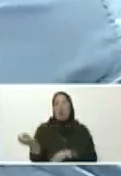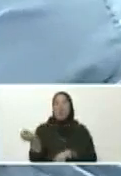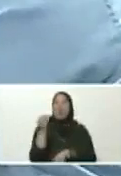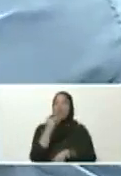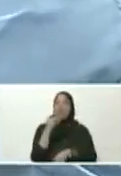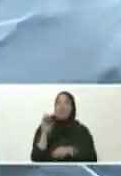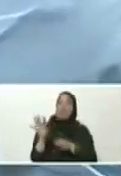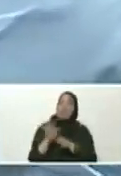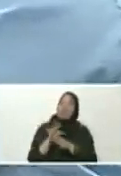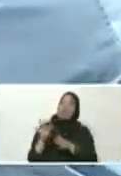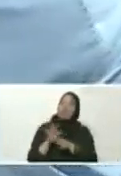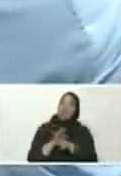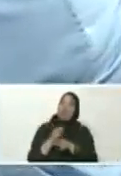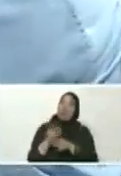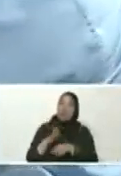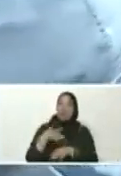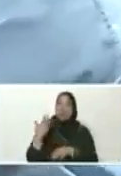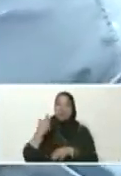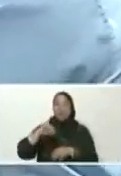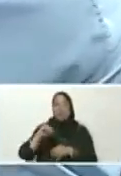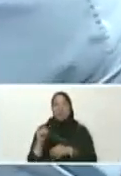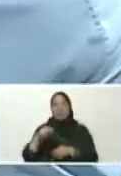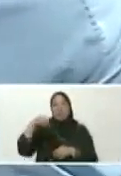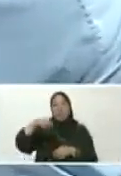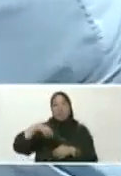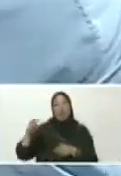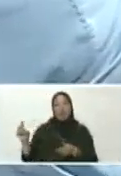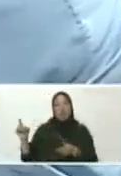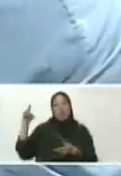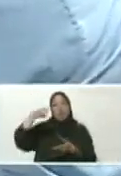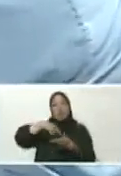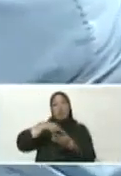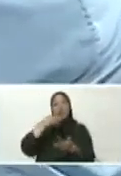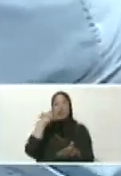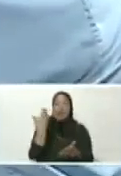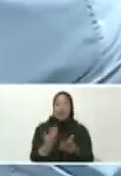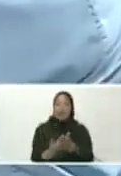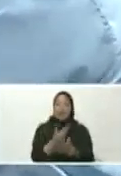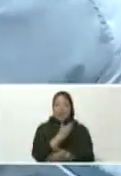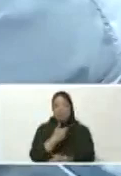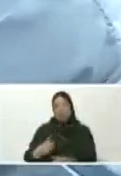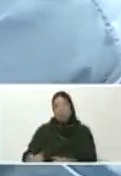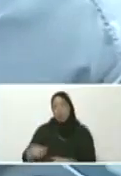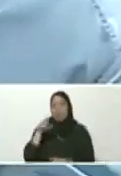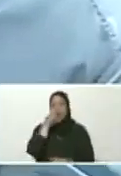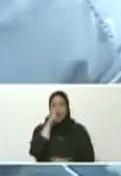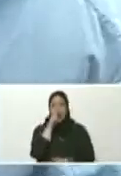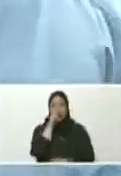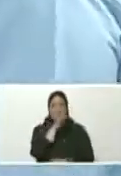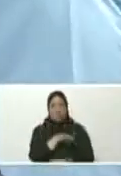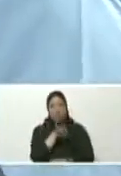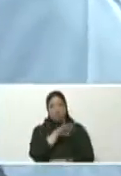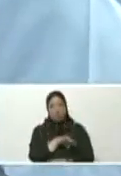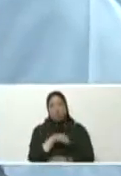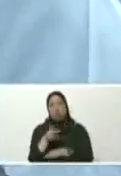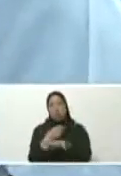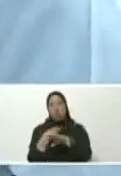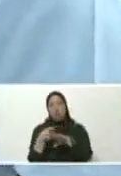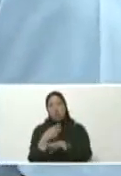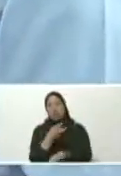de funcionarios que cuenta la Policía del Estado de Carabobo, le damos las gracias, señor presidente. Bueno, le damos las gracias, ciudadano gobernador. Oroño, te